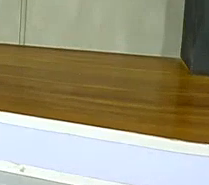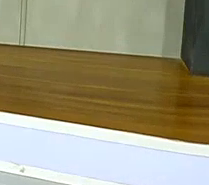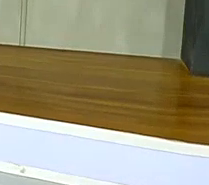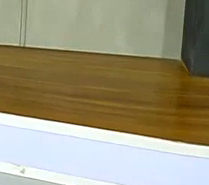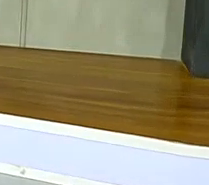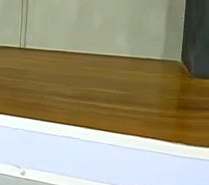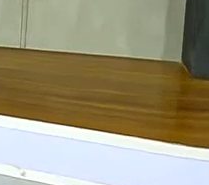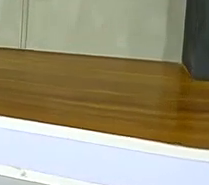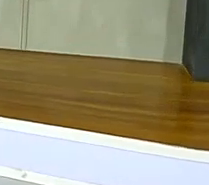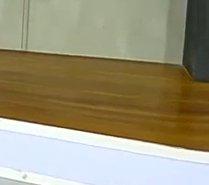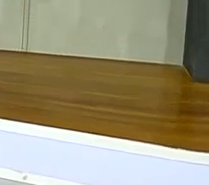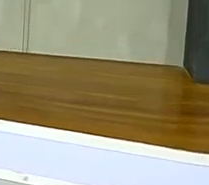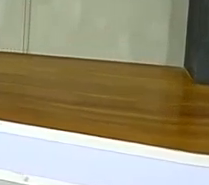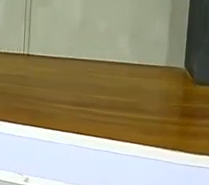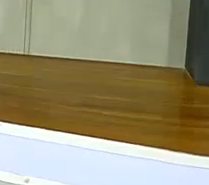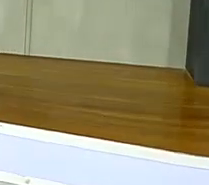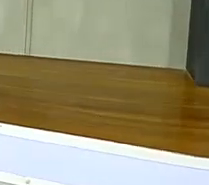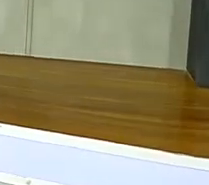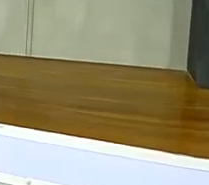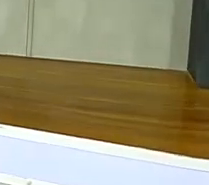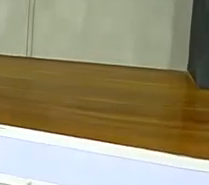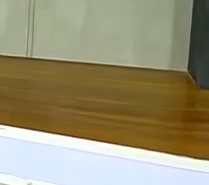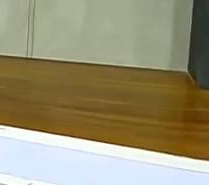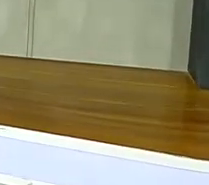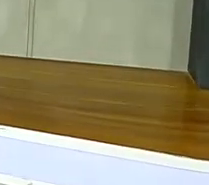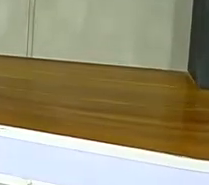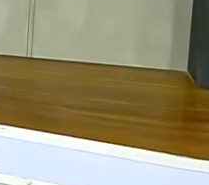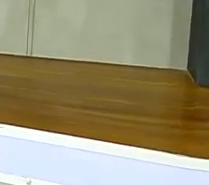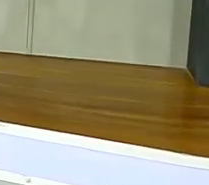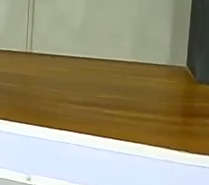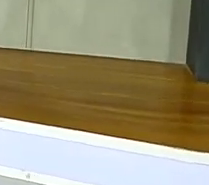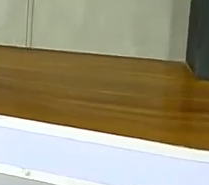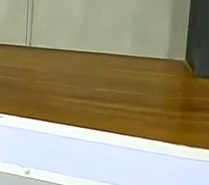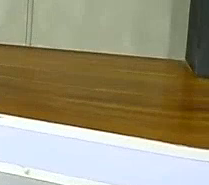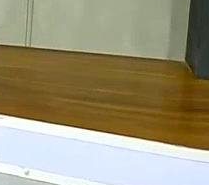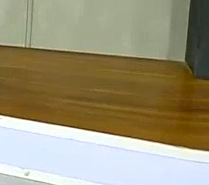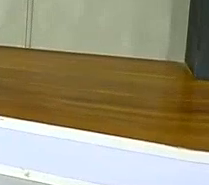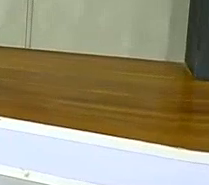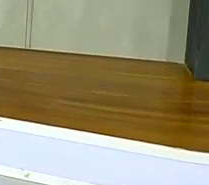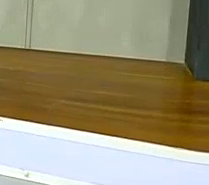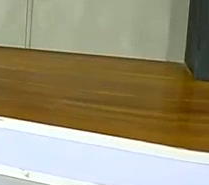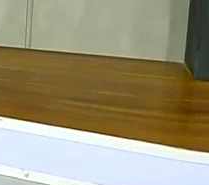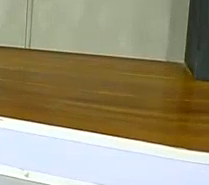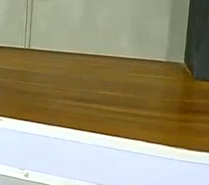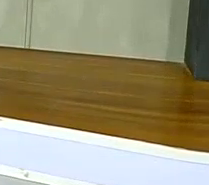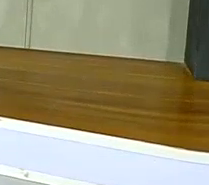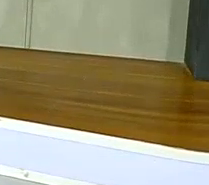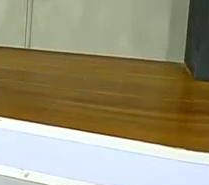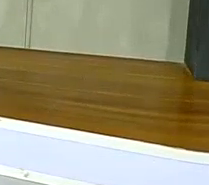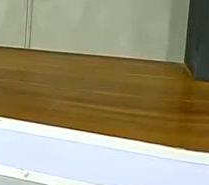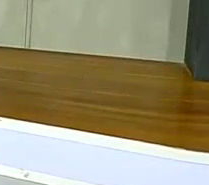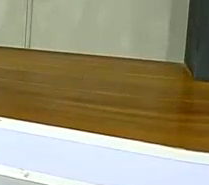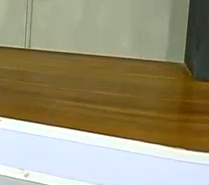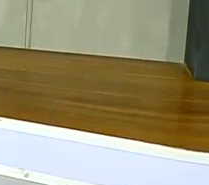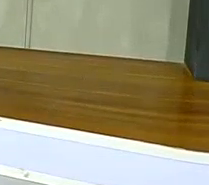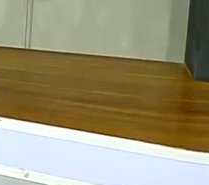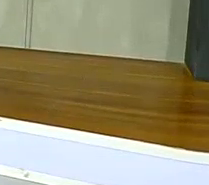en el lugar aseguran que escucharon disparos, y mientras que otros afirman que se produjeron robos.